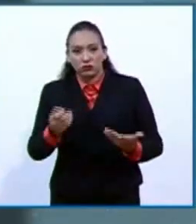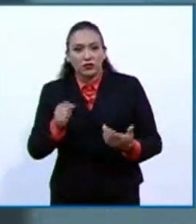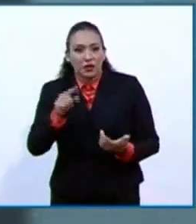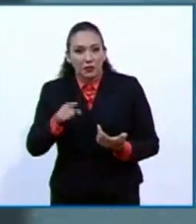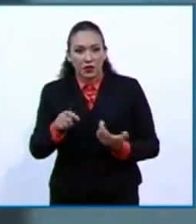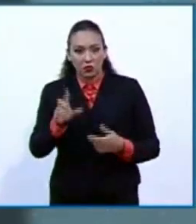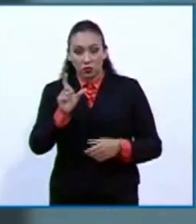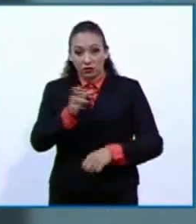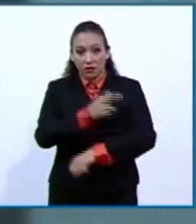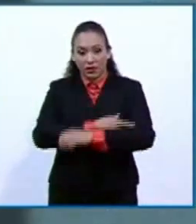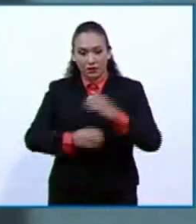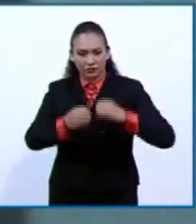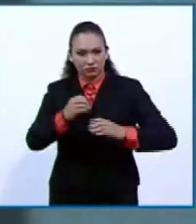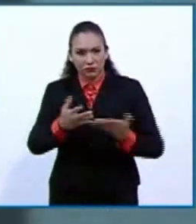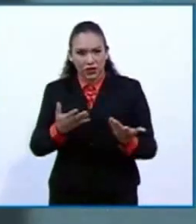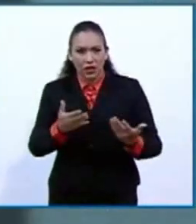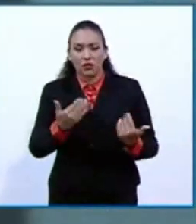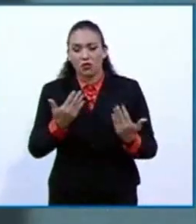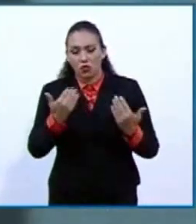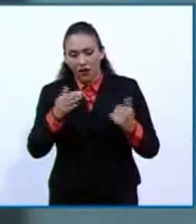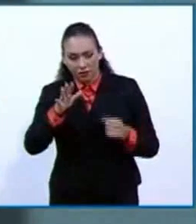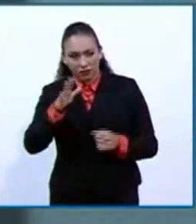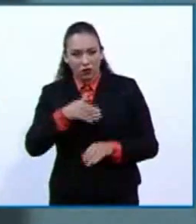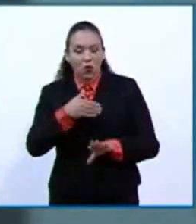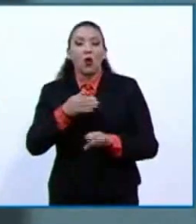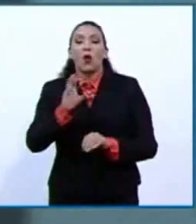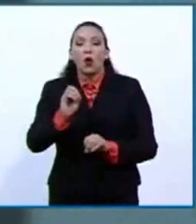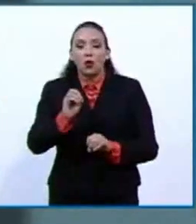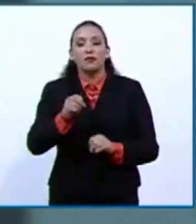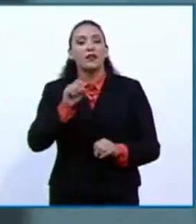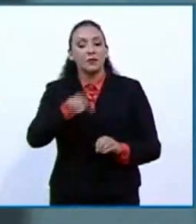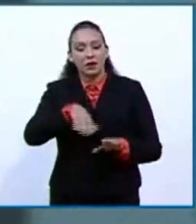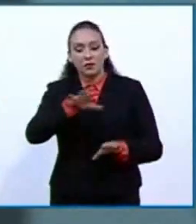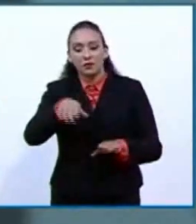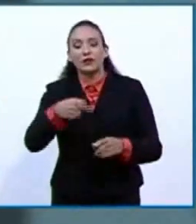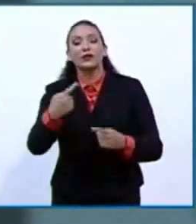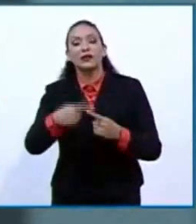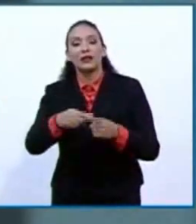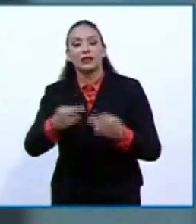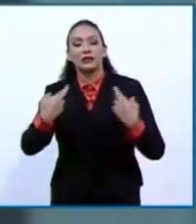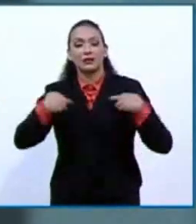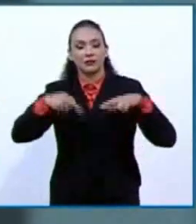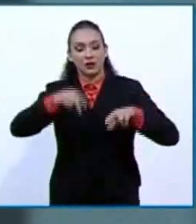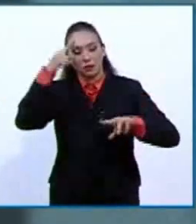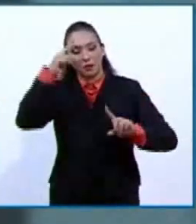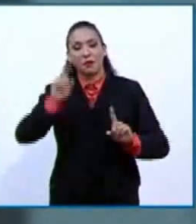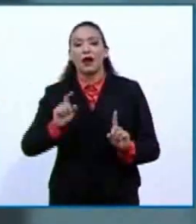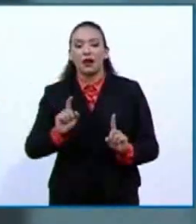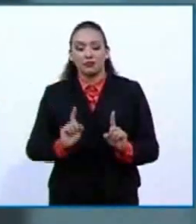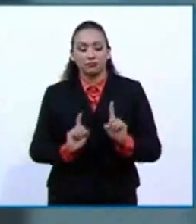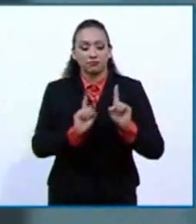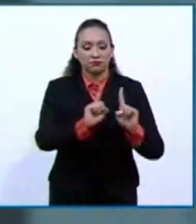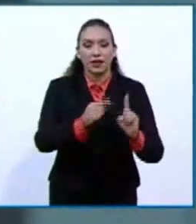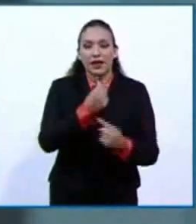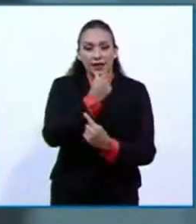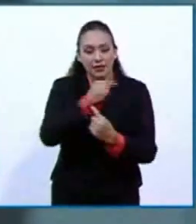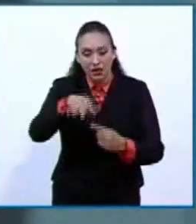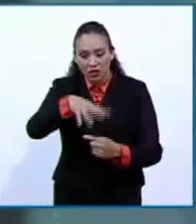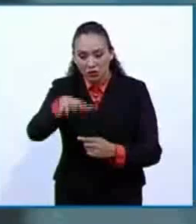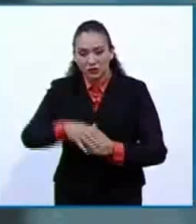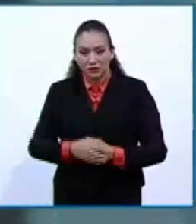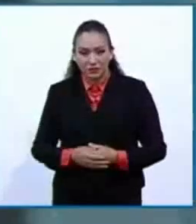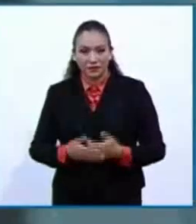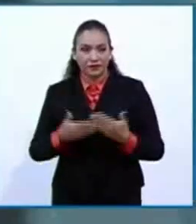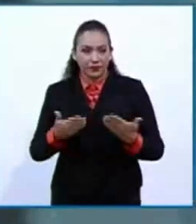actos judiciales en su contra y fijar los derechos de guardia y custodia de las y los menores. La Suprema Corte resolvió que las